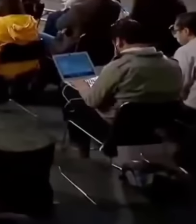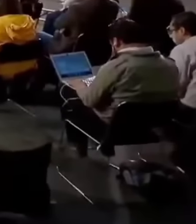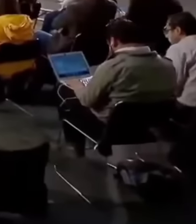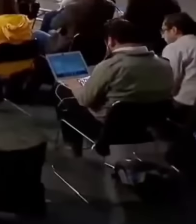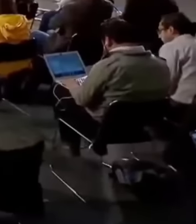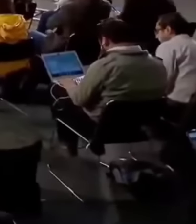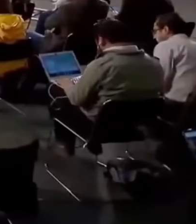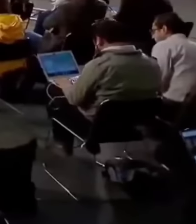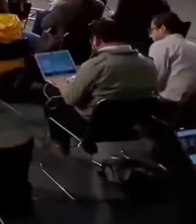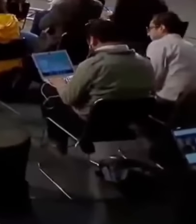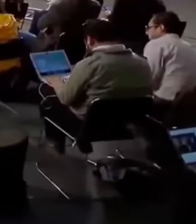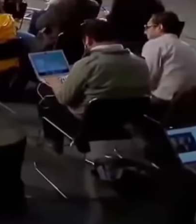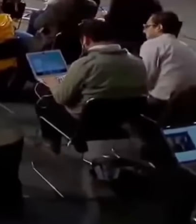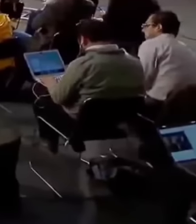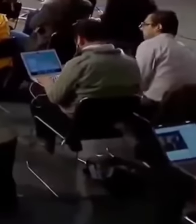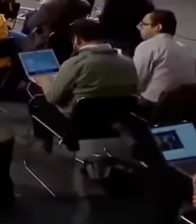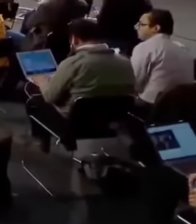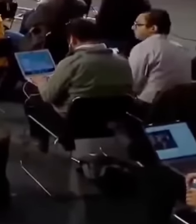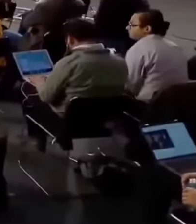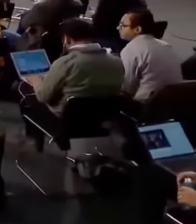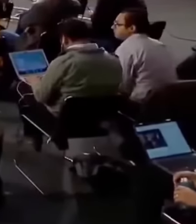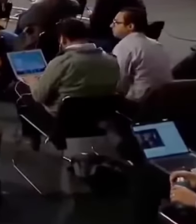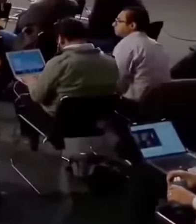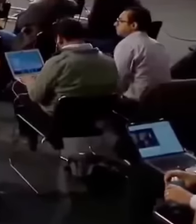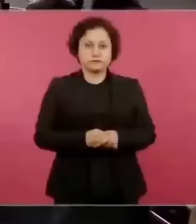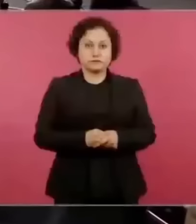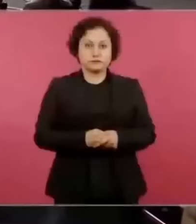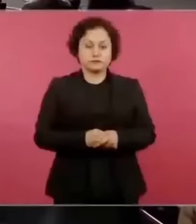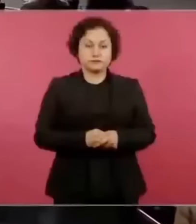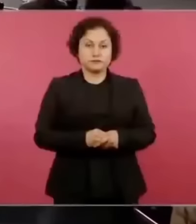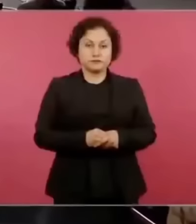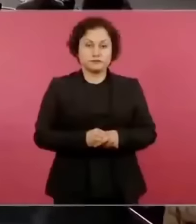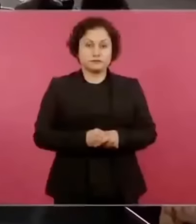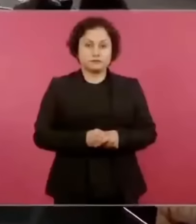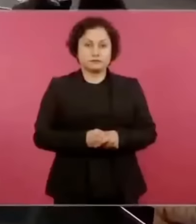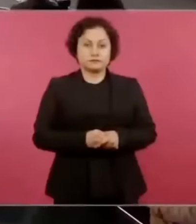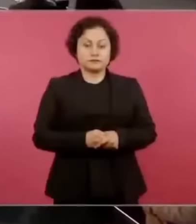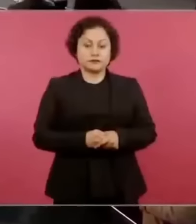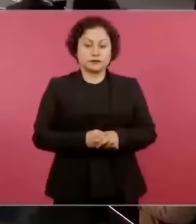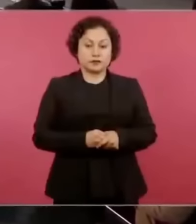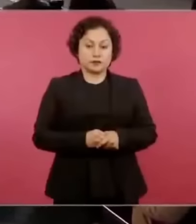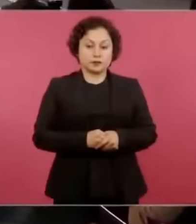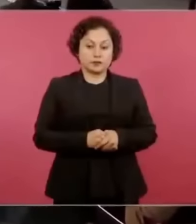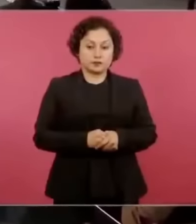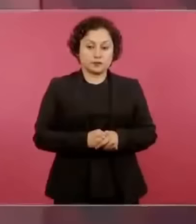el gobernador de Zacatecas,